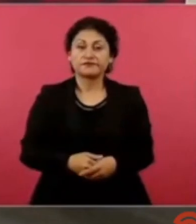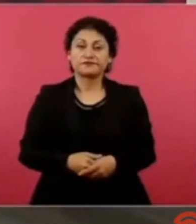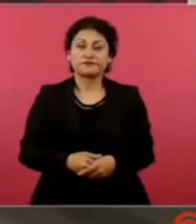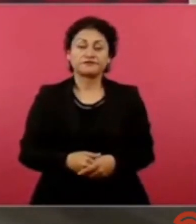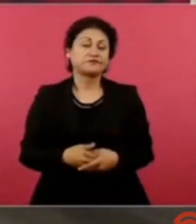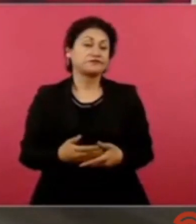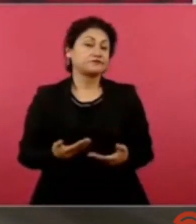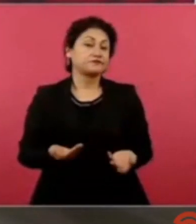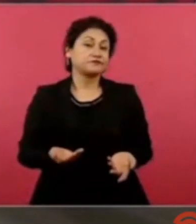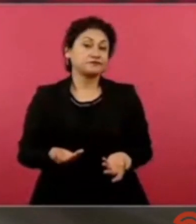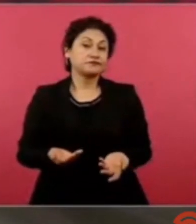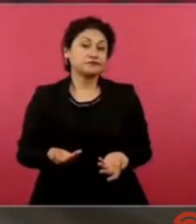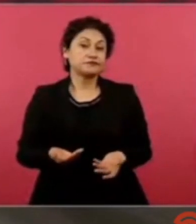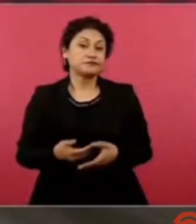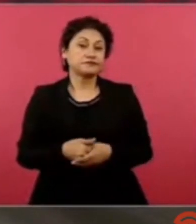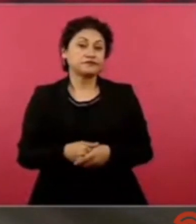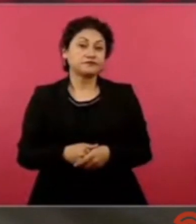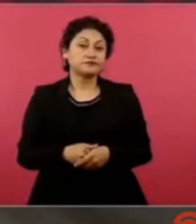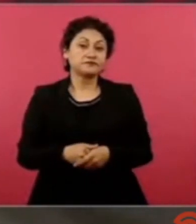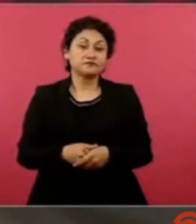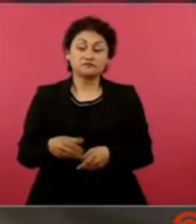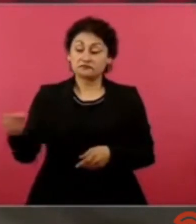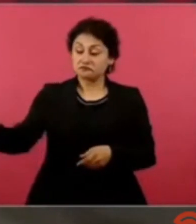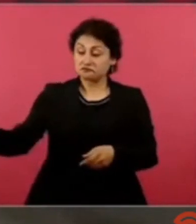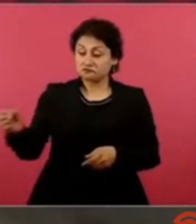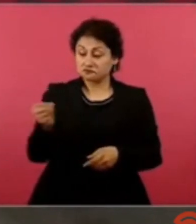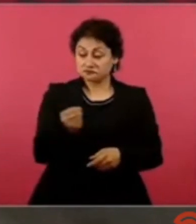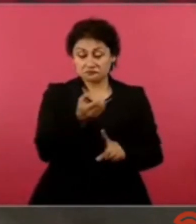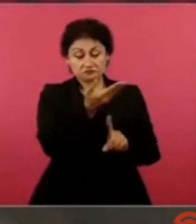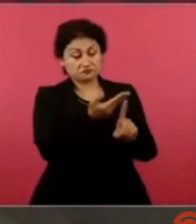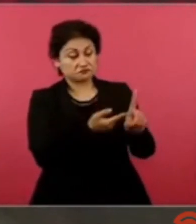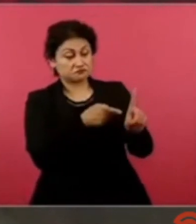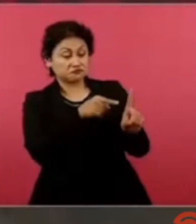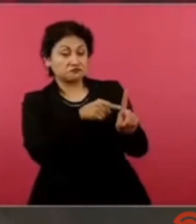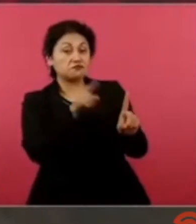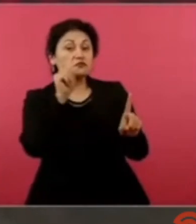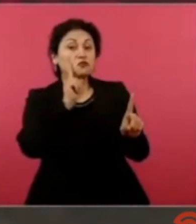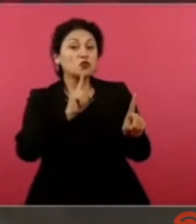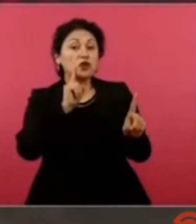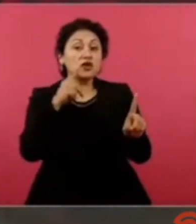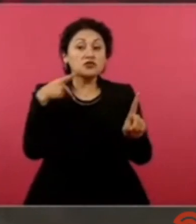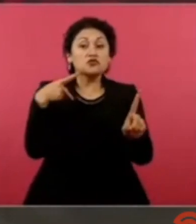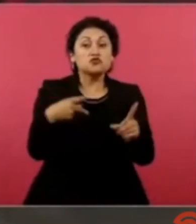de que una mujer que empezó vendiendo gelatina